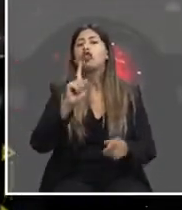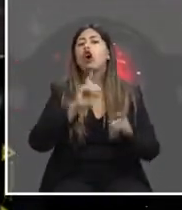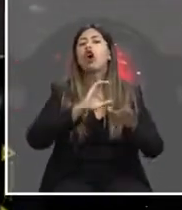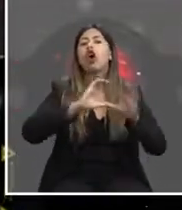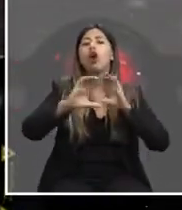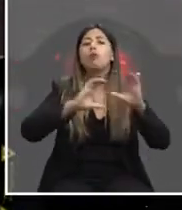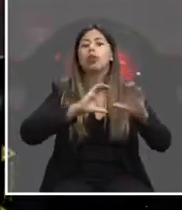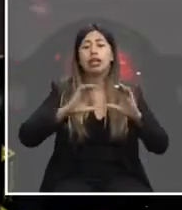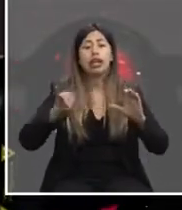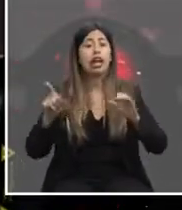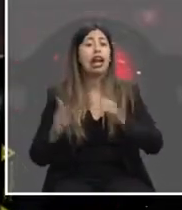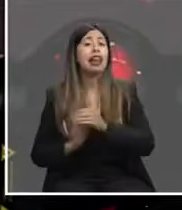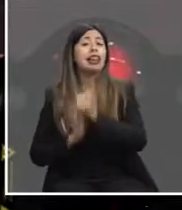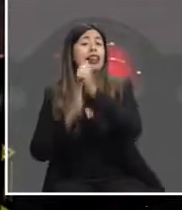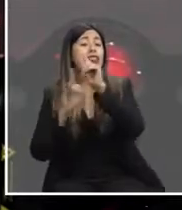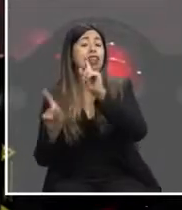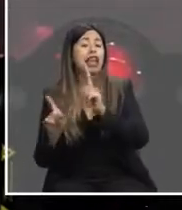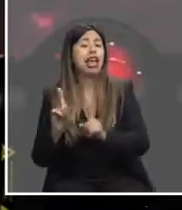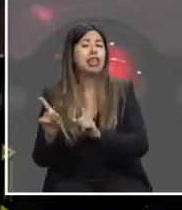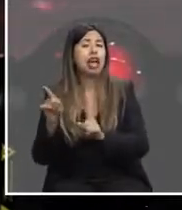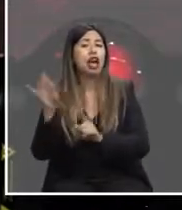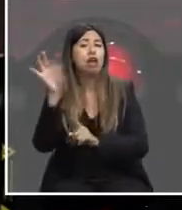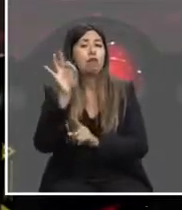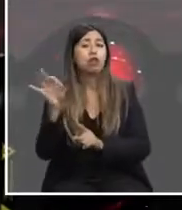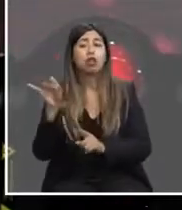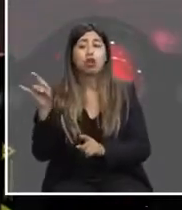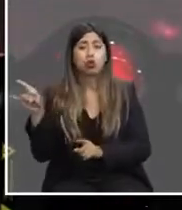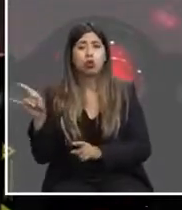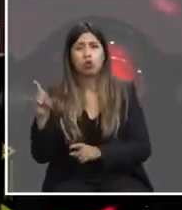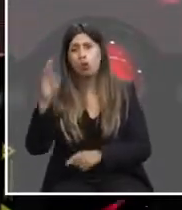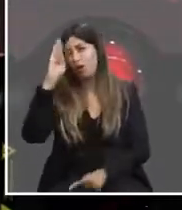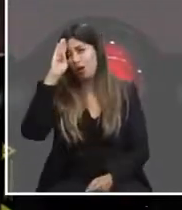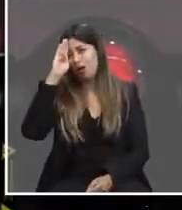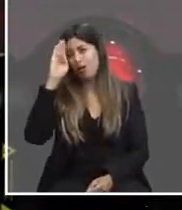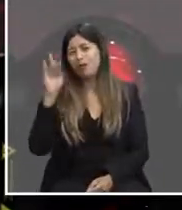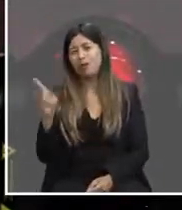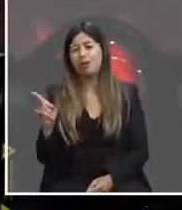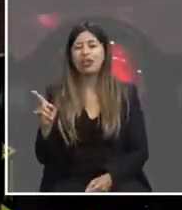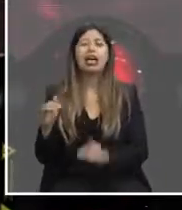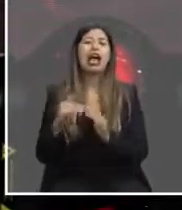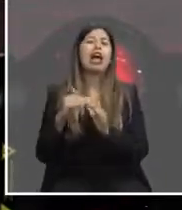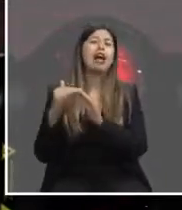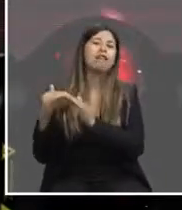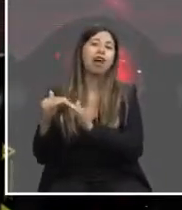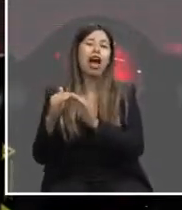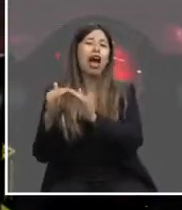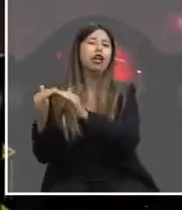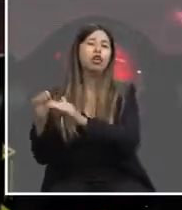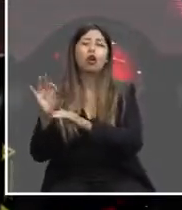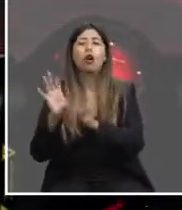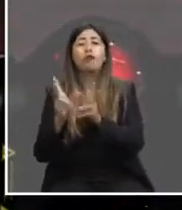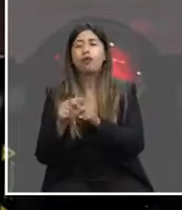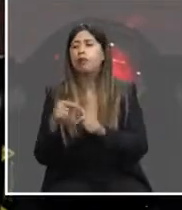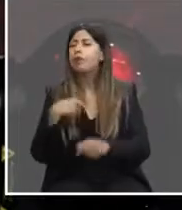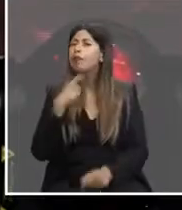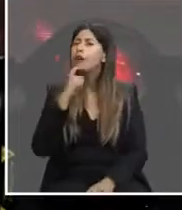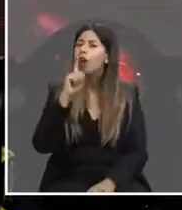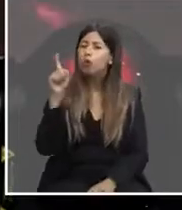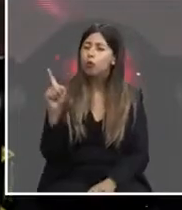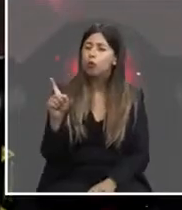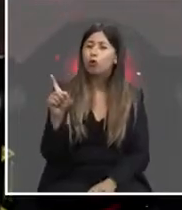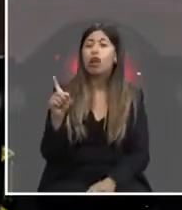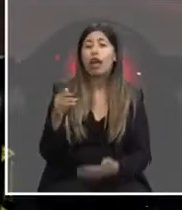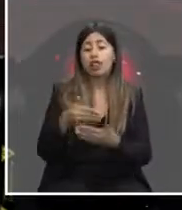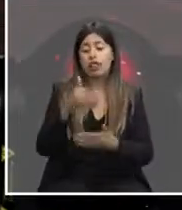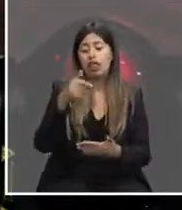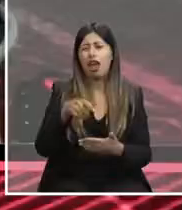opinión. Alguien a quien tú le tienes confianza de tu barrio o de tu familia y le preguntas, oye, fíjate que el diario dice